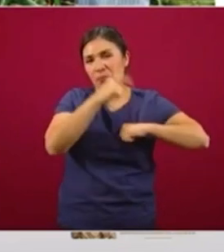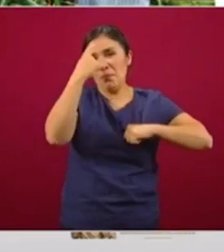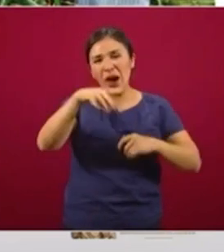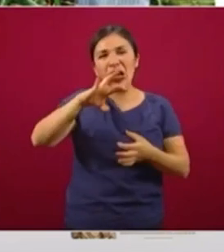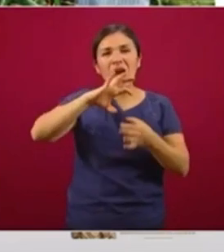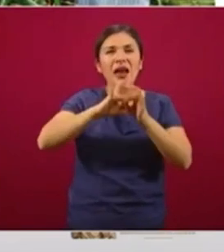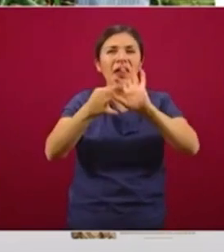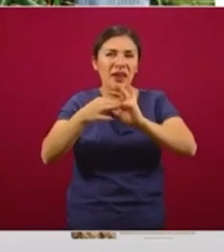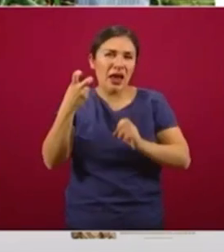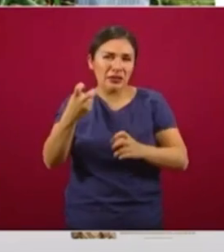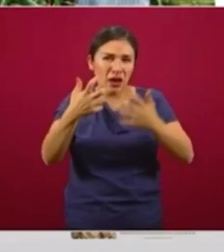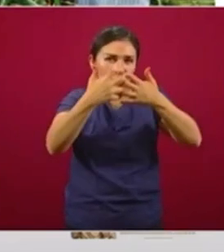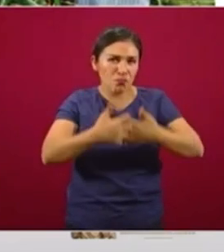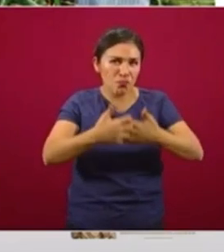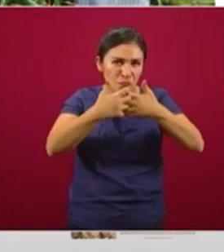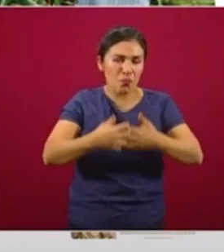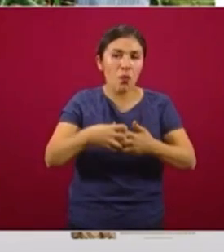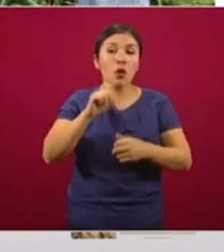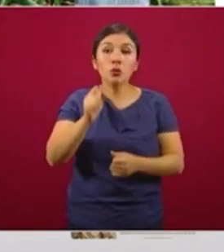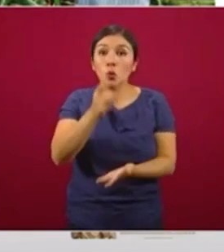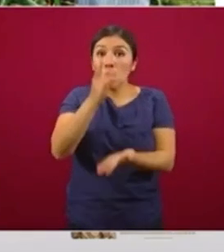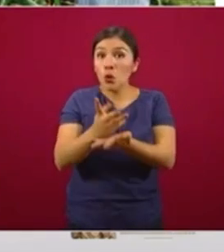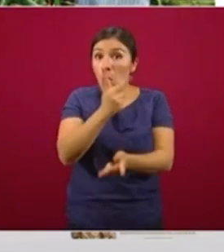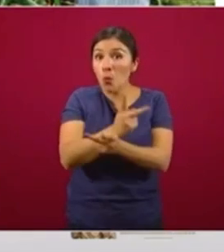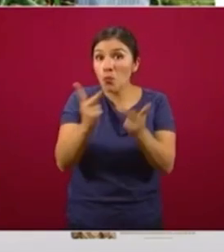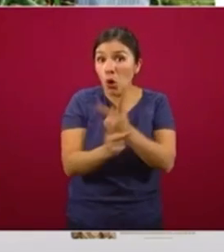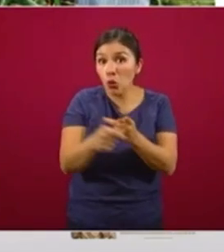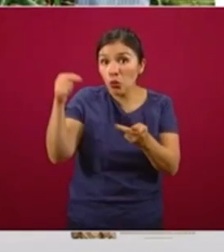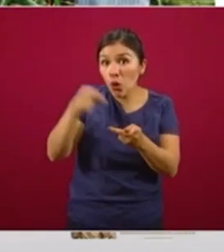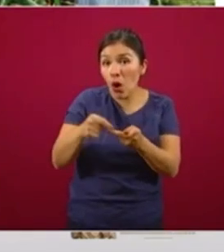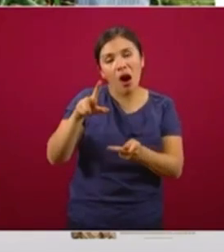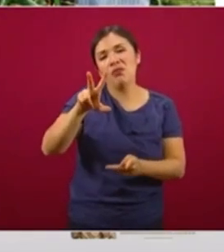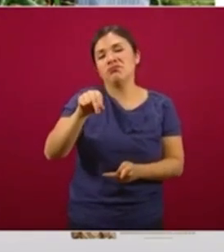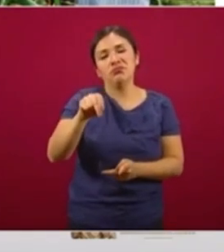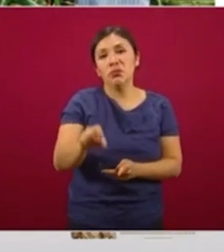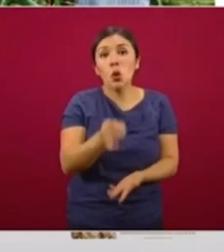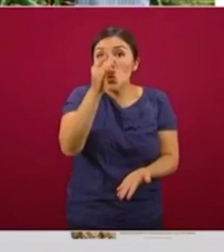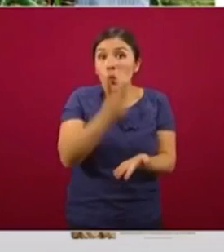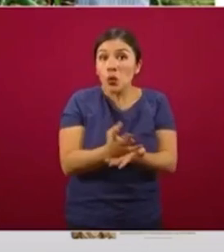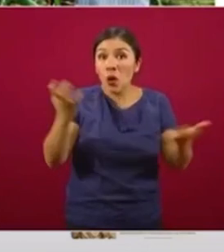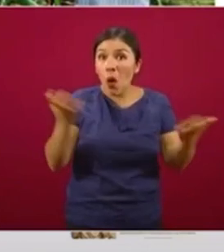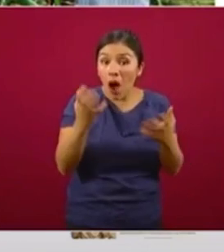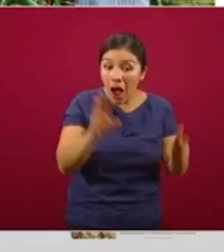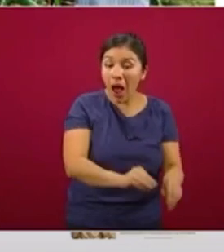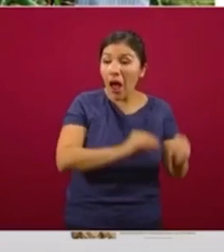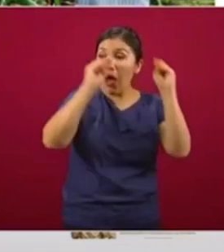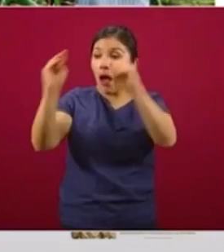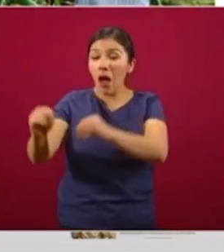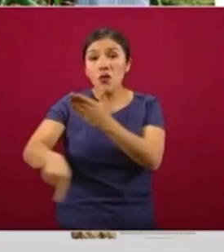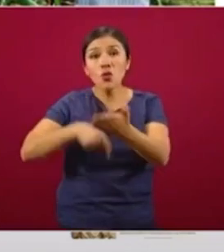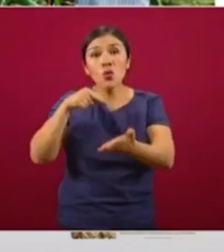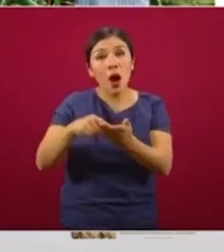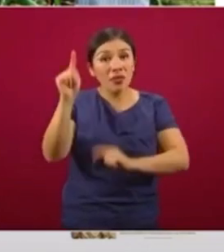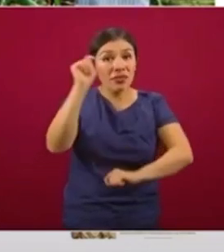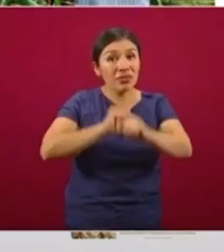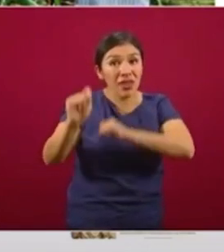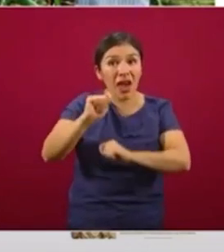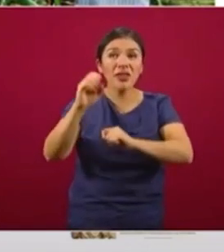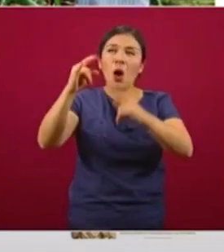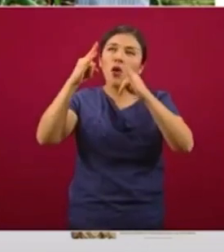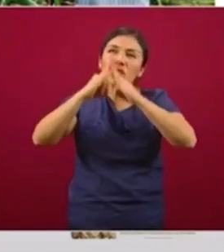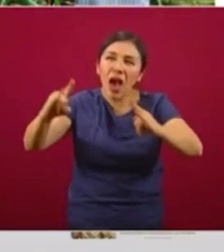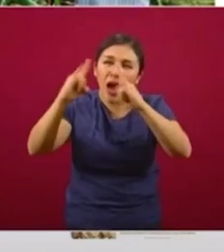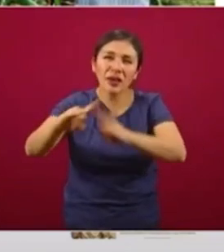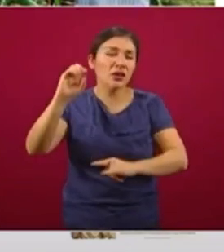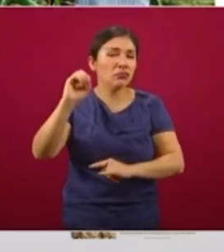productivas. No solamente es la producción, no solamente es el hacerlo llegar a los lugares donde se